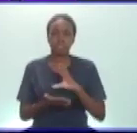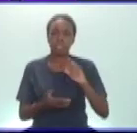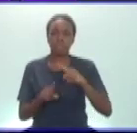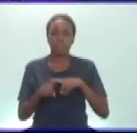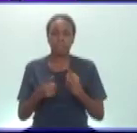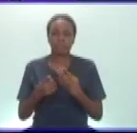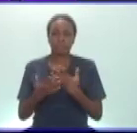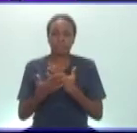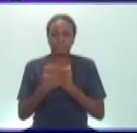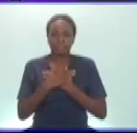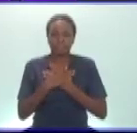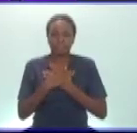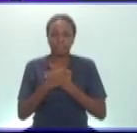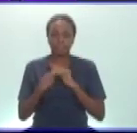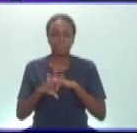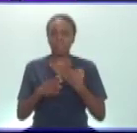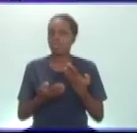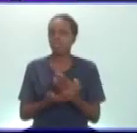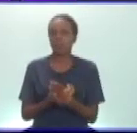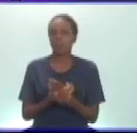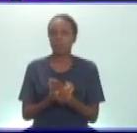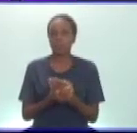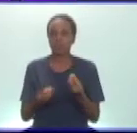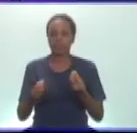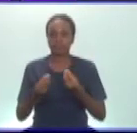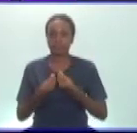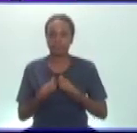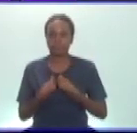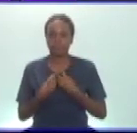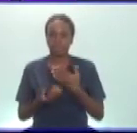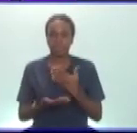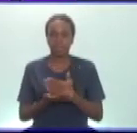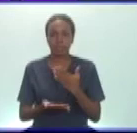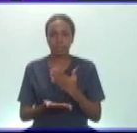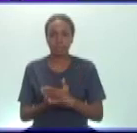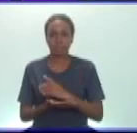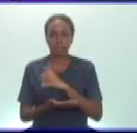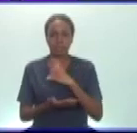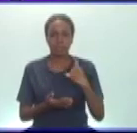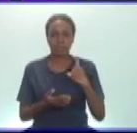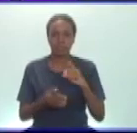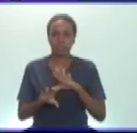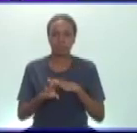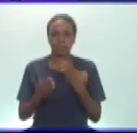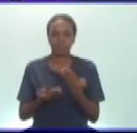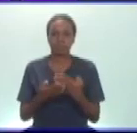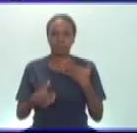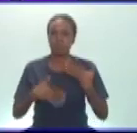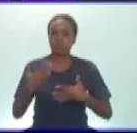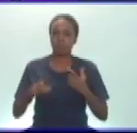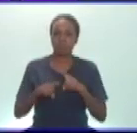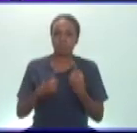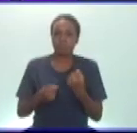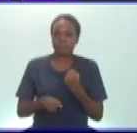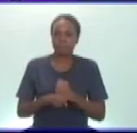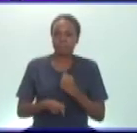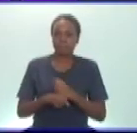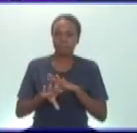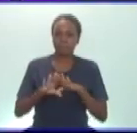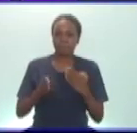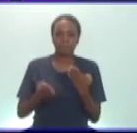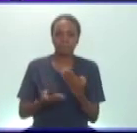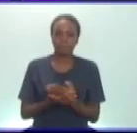muestras de cariño que me han hecho llegar. El Ministerio de Educación también está muy complacido porque el trabajo ha salido